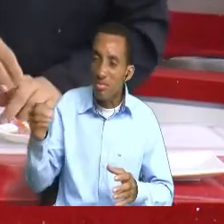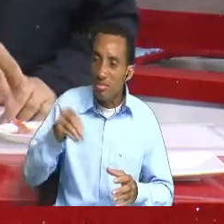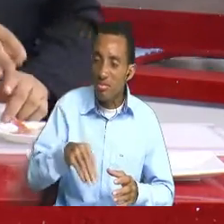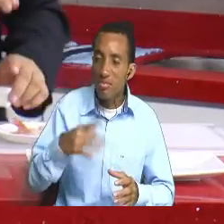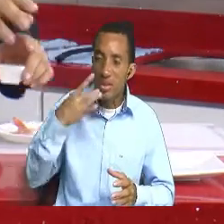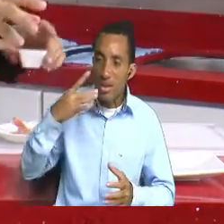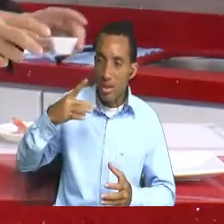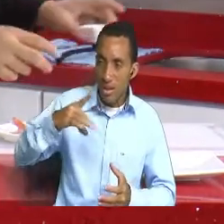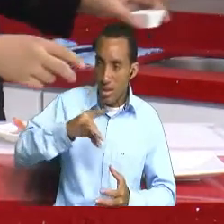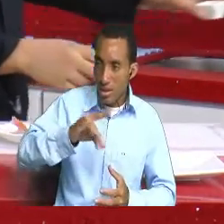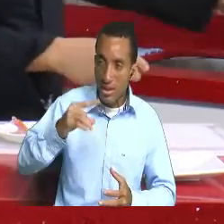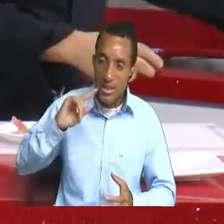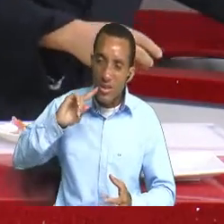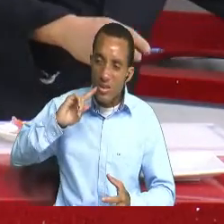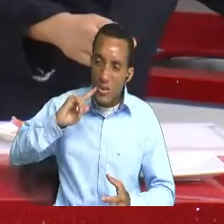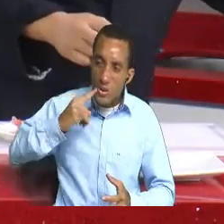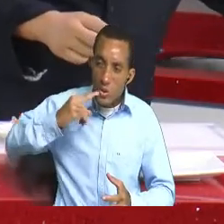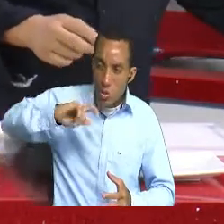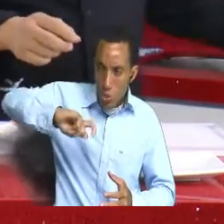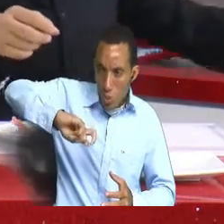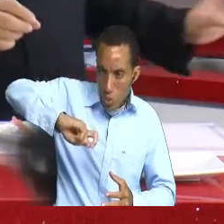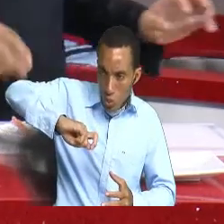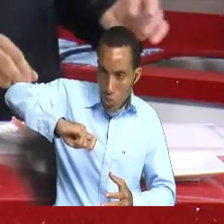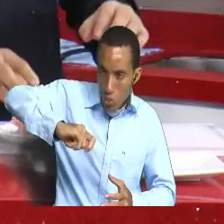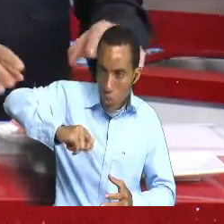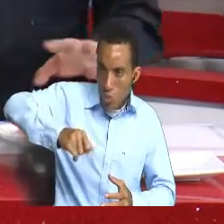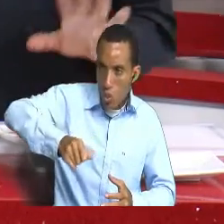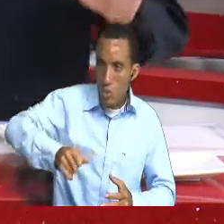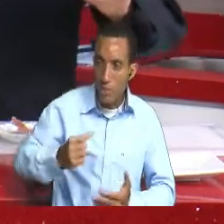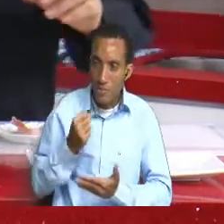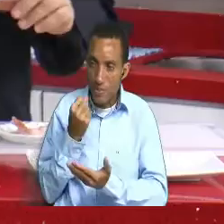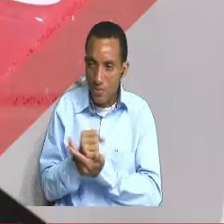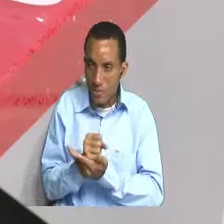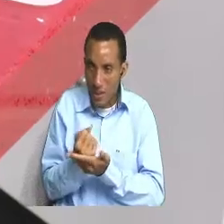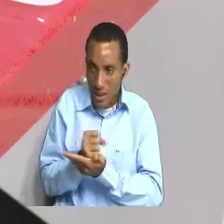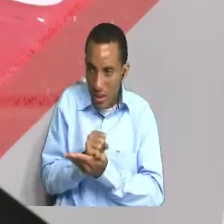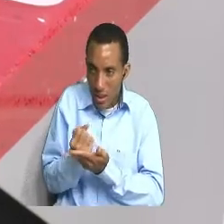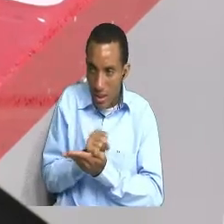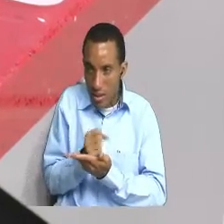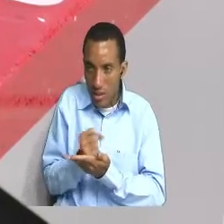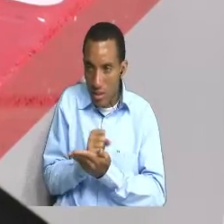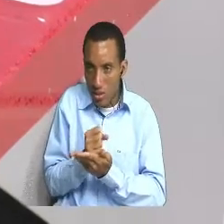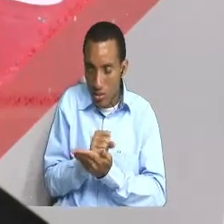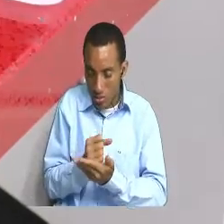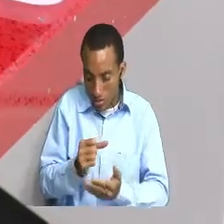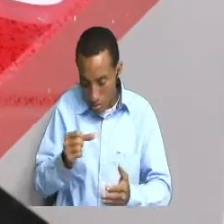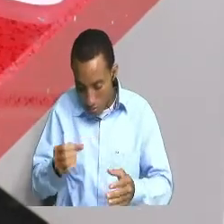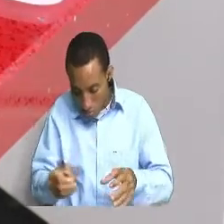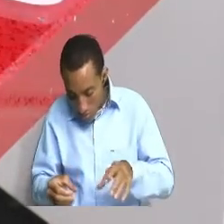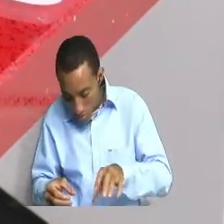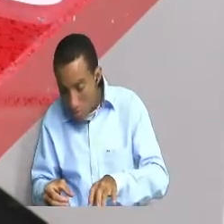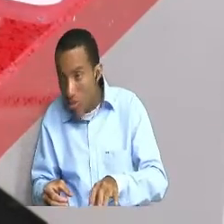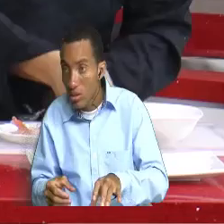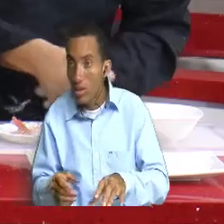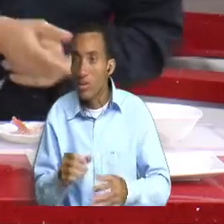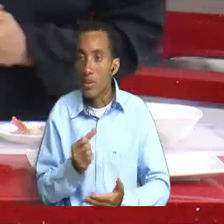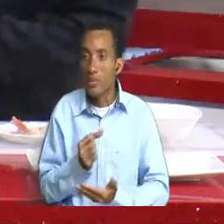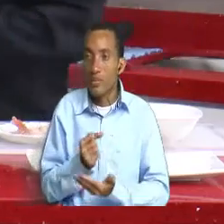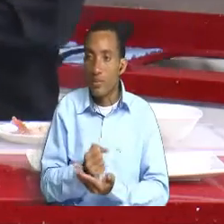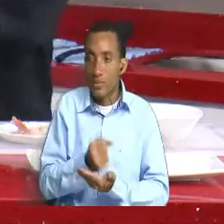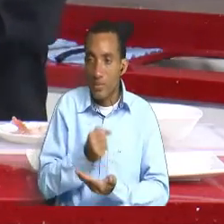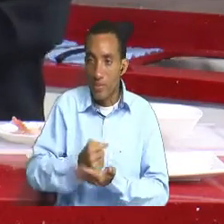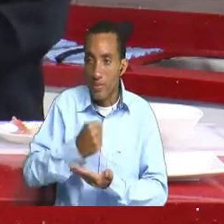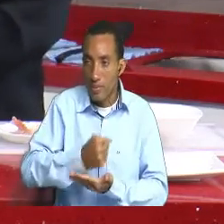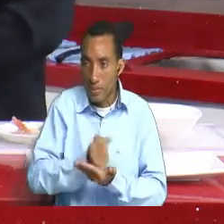un poquito de ajo podrían agregarle no sé con cualquiera de estos ingredientes se puede aderezar